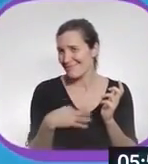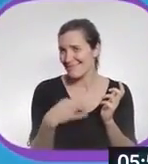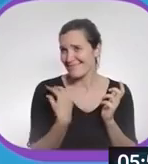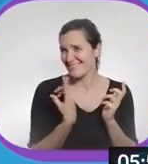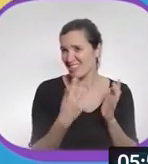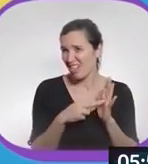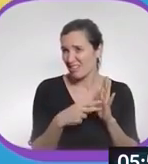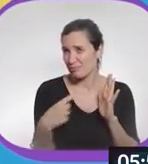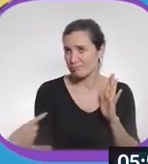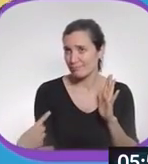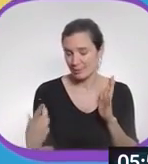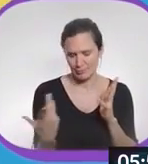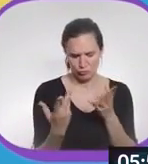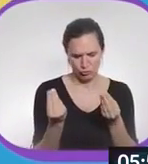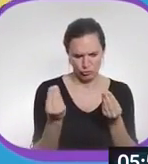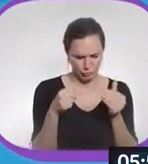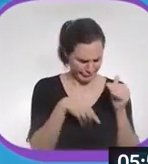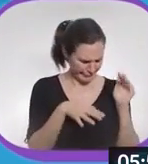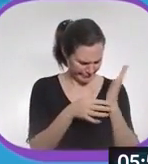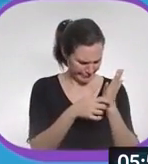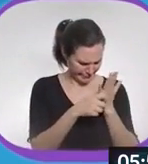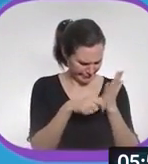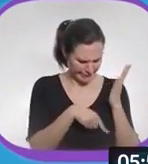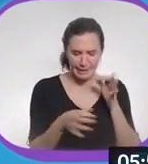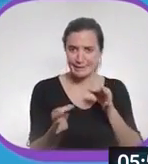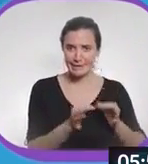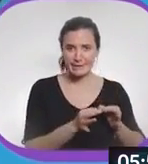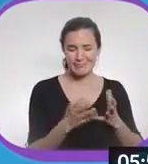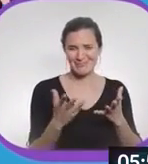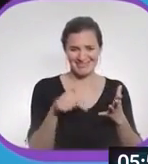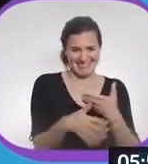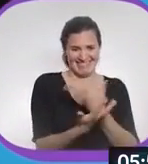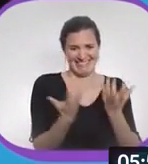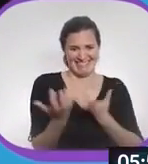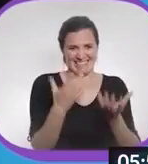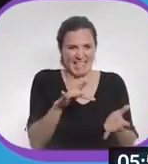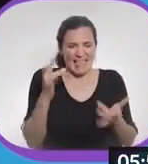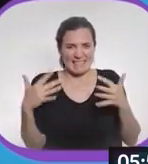vida? ¿Y cómo llegó esta carne asada a mi bolsillo? ¿Y por qué sigue caliente? ¡Ay! ¡Ay!